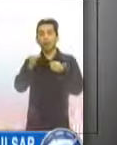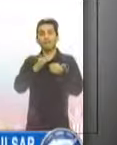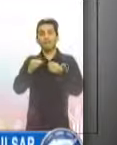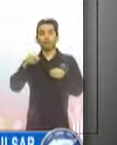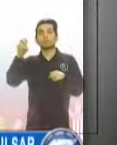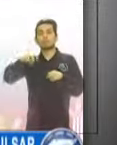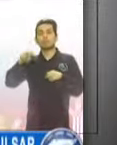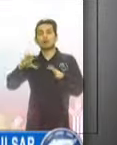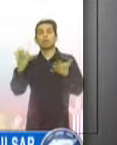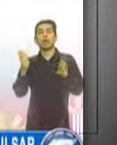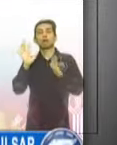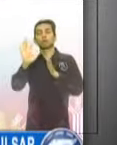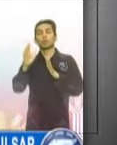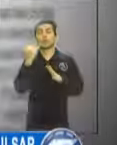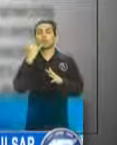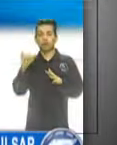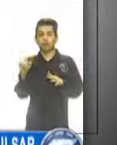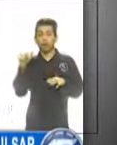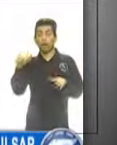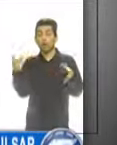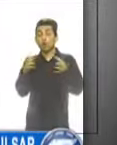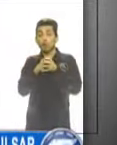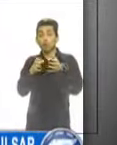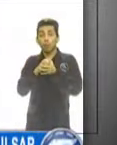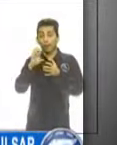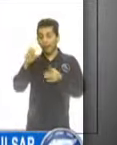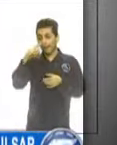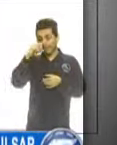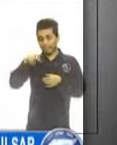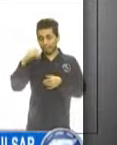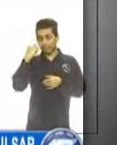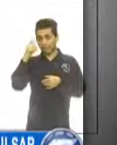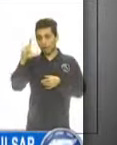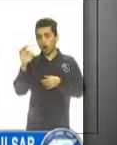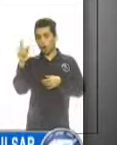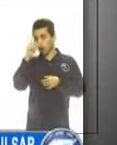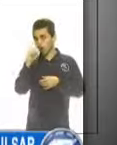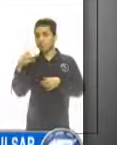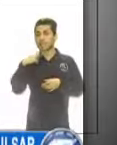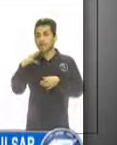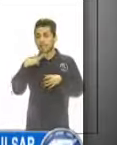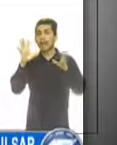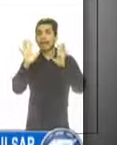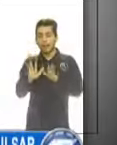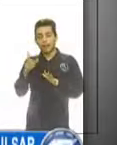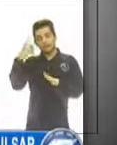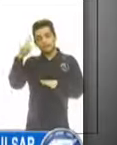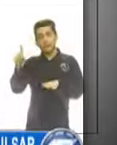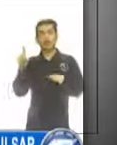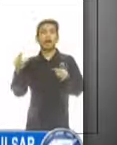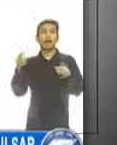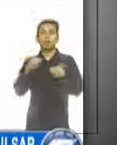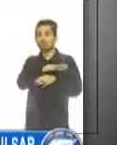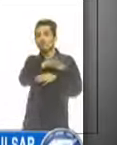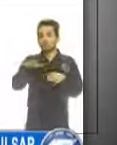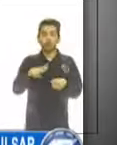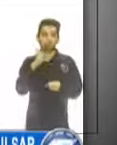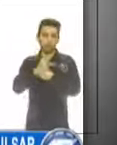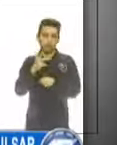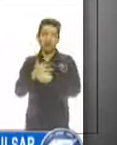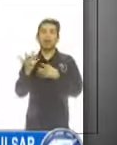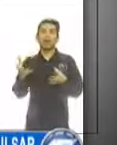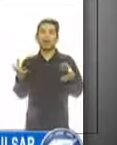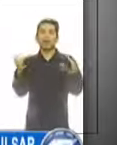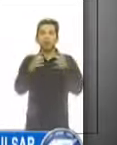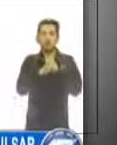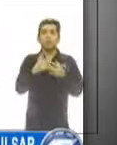pueblos étnicos que conforman a la población guatemalteca, siendo estos los pueblos indígenas maya, garífuna y xinca, y